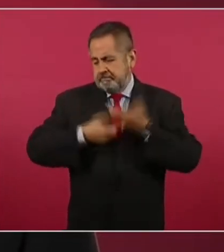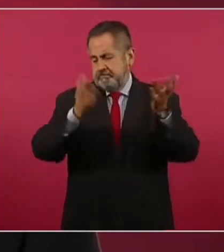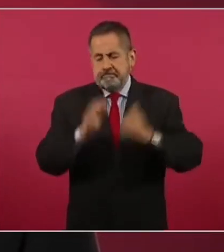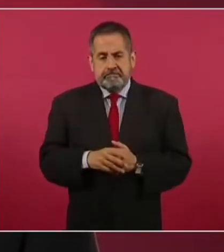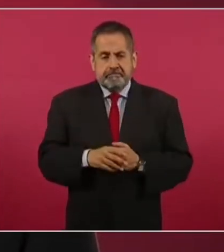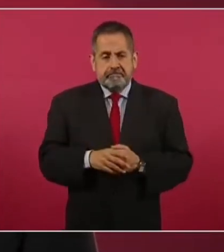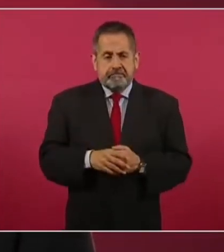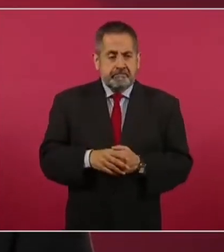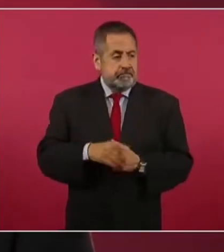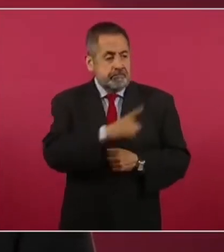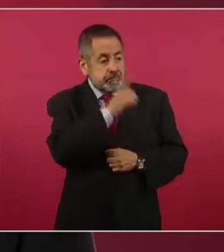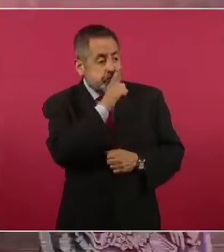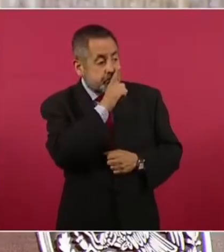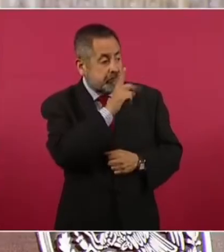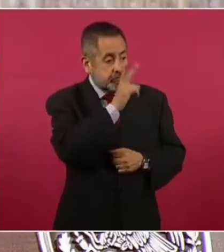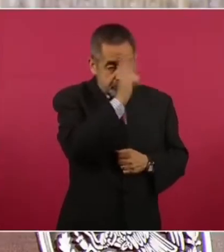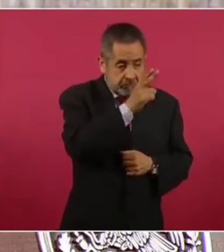Nadie va a ser censurado,